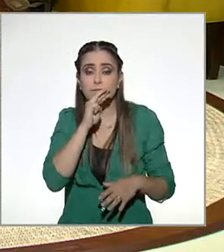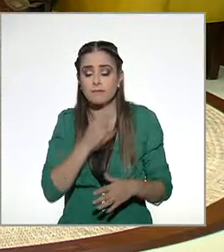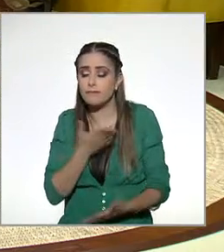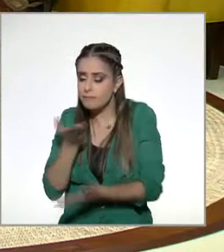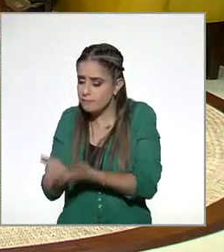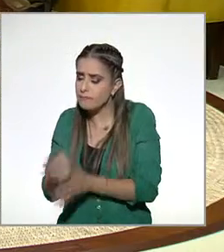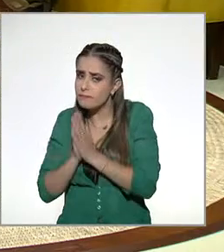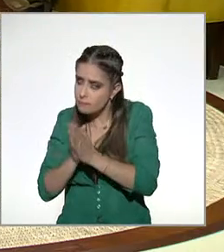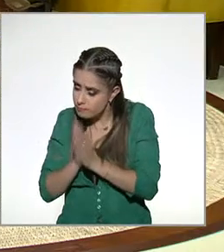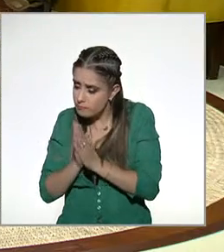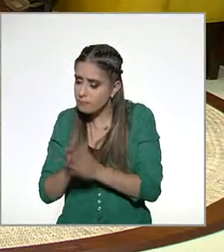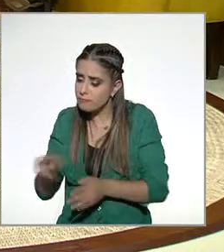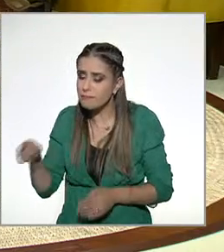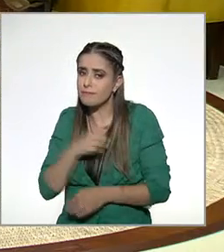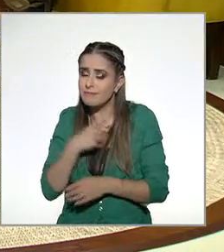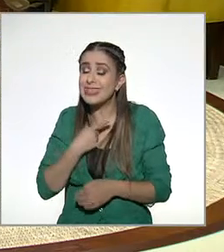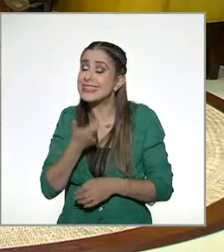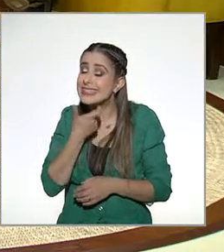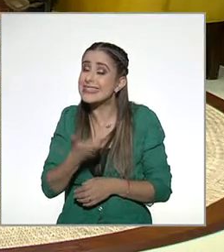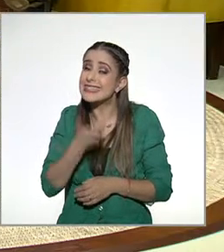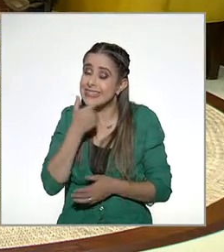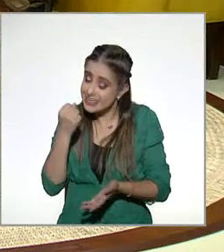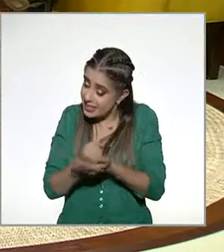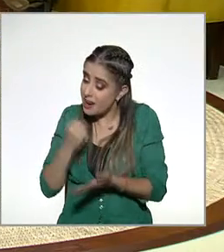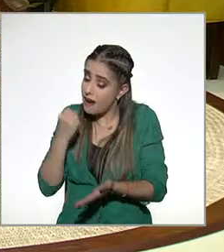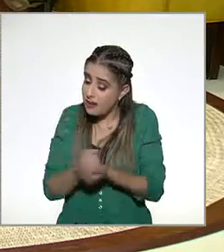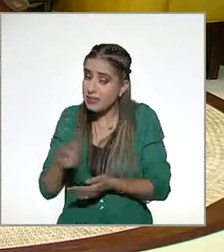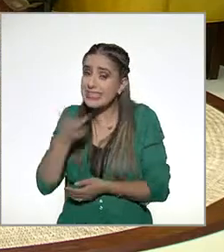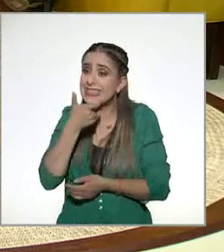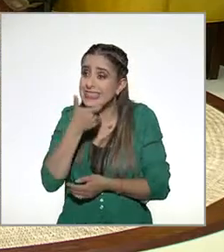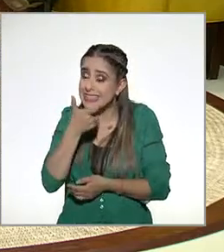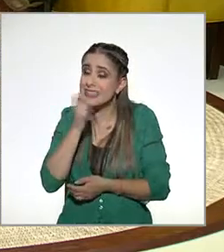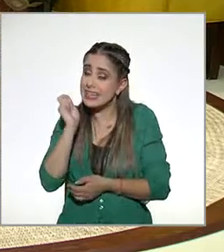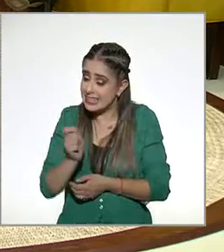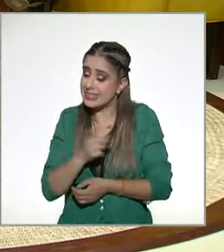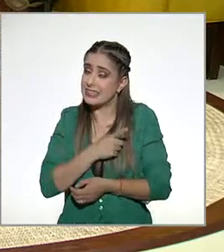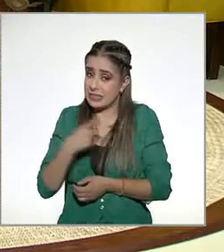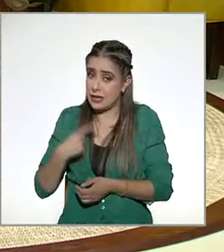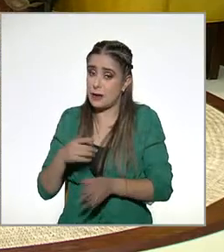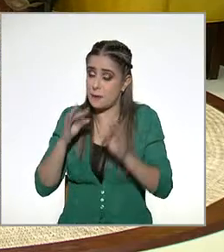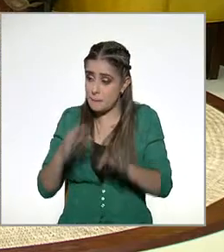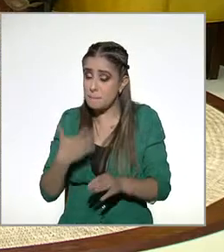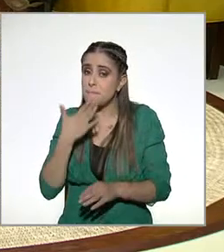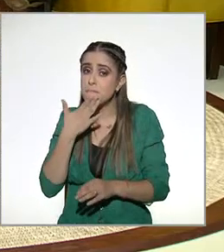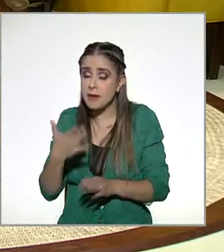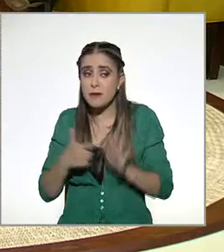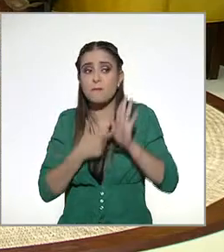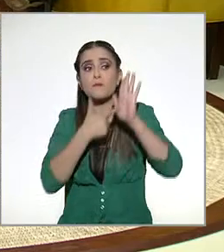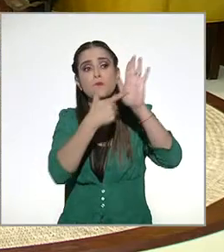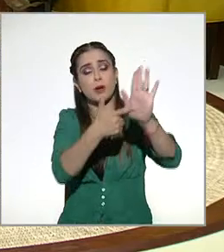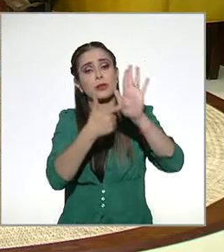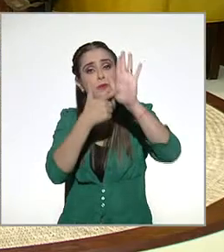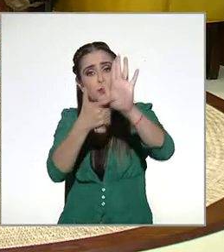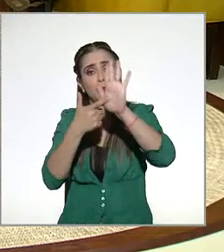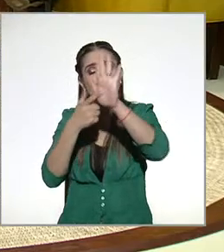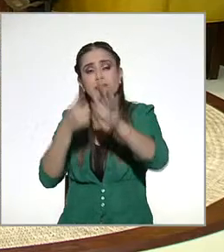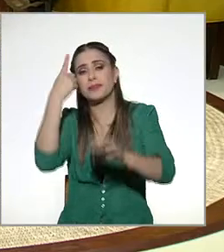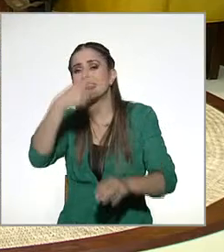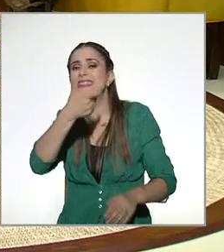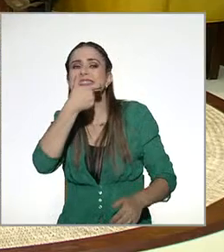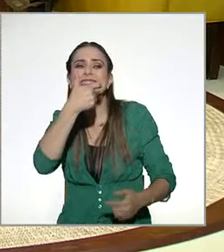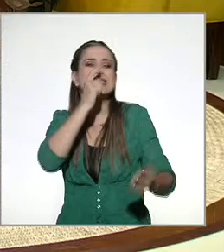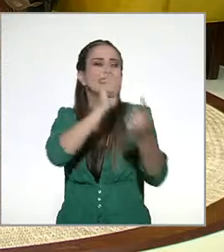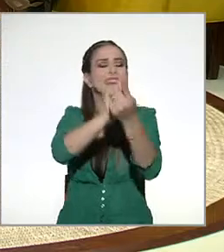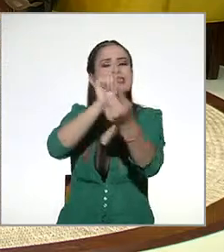chicos que todo el tiempo sean sonrientes, porque la sonrisa también es un sinónimo, bueno, como un símbolo más bien, ¿no? De la socialización